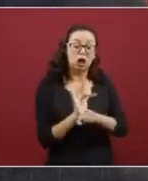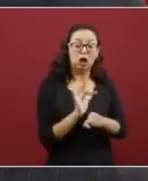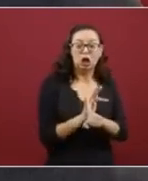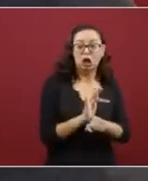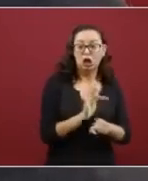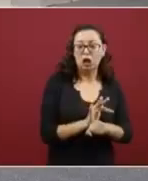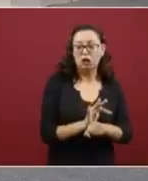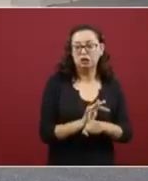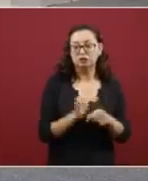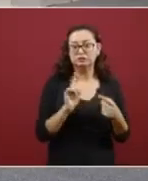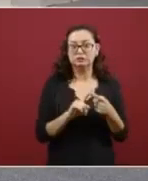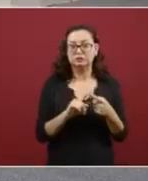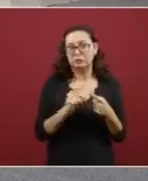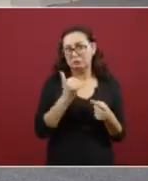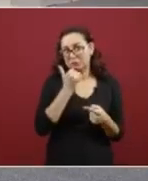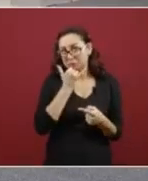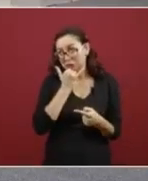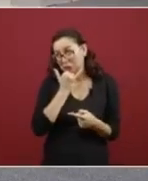Bueno,